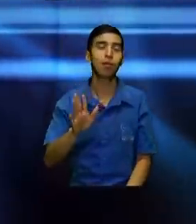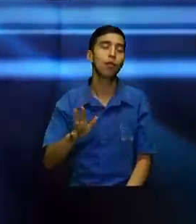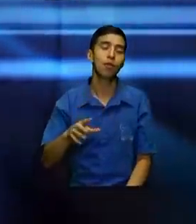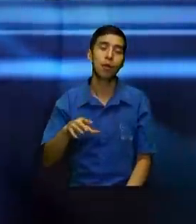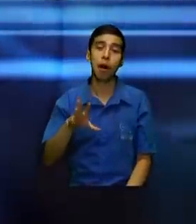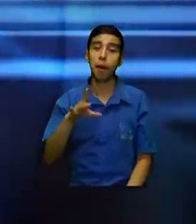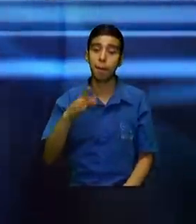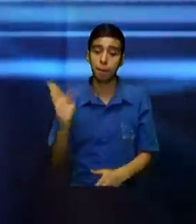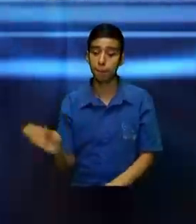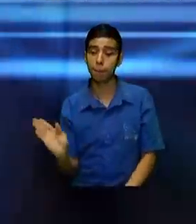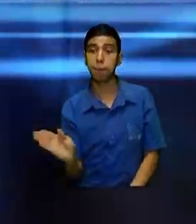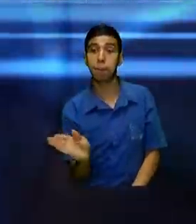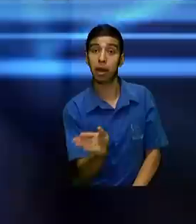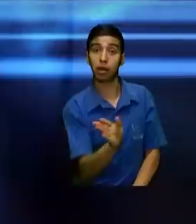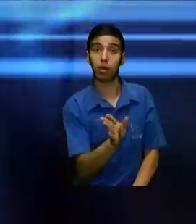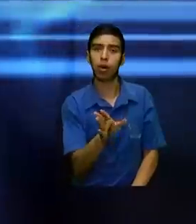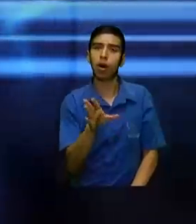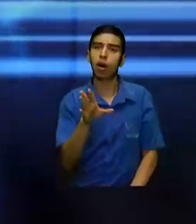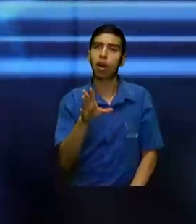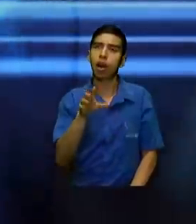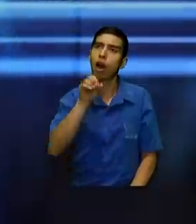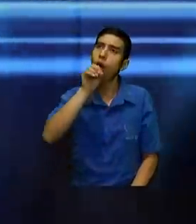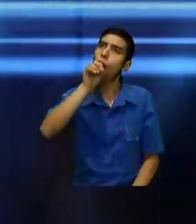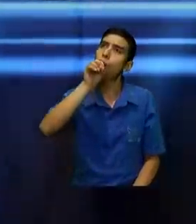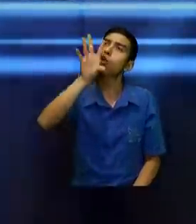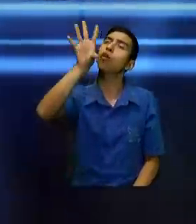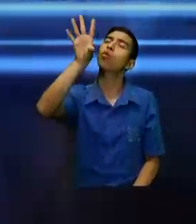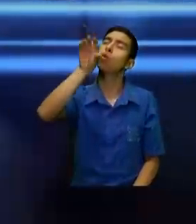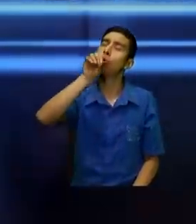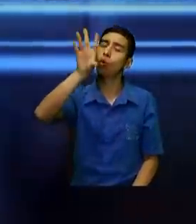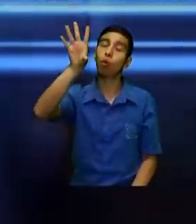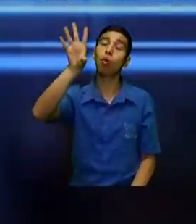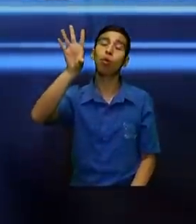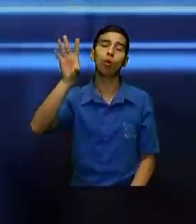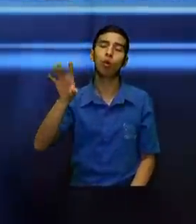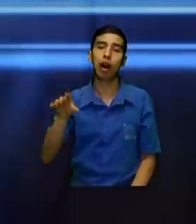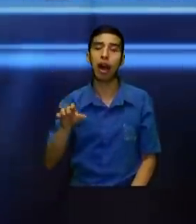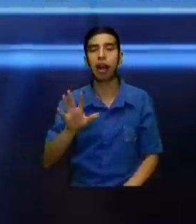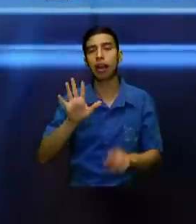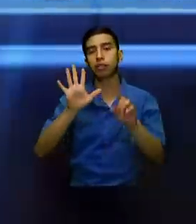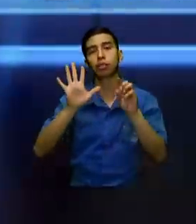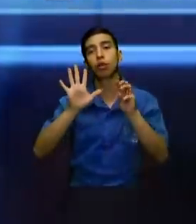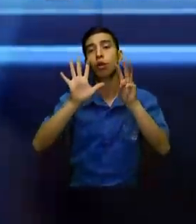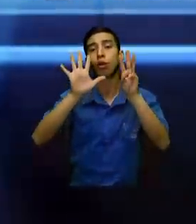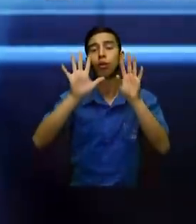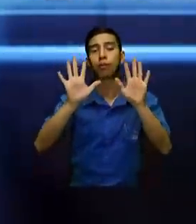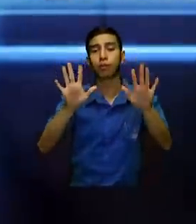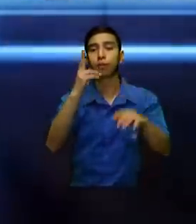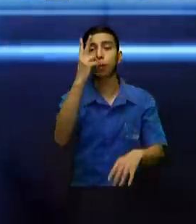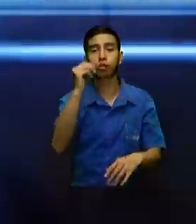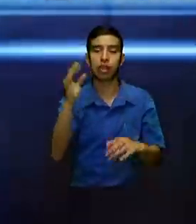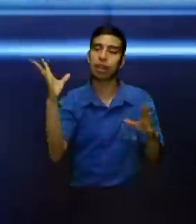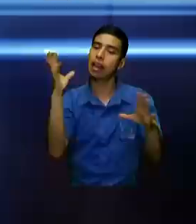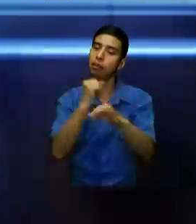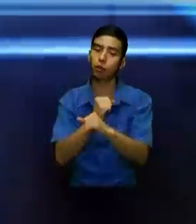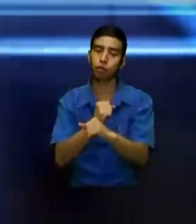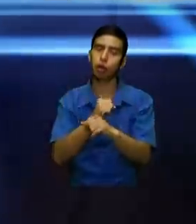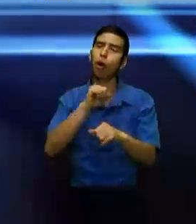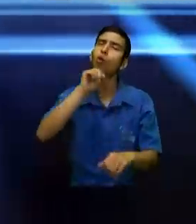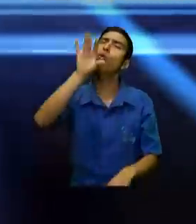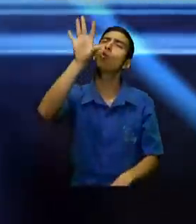Uy, la llorona de andar por ahí sombrerón a saber que vio las ánimas del purgatorio de plano. Y el chucho.